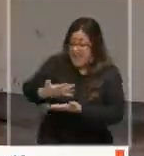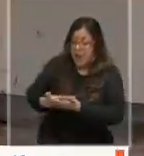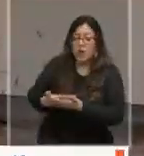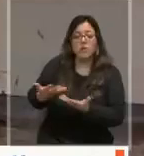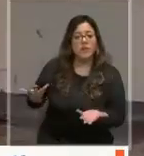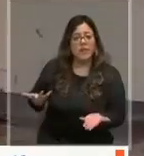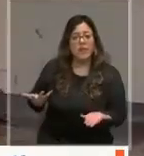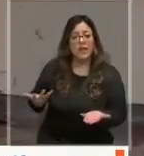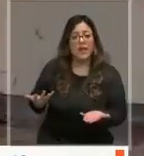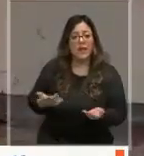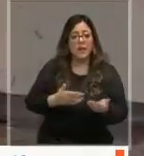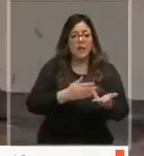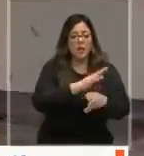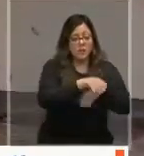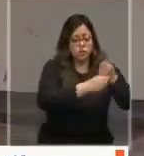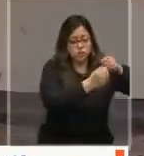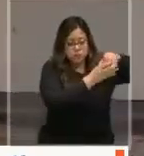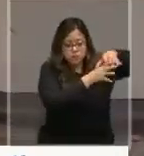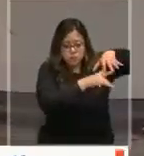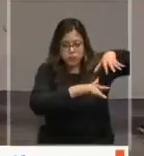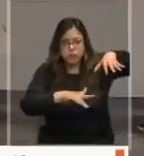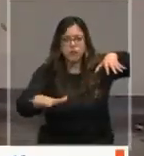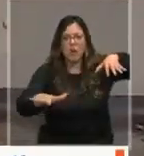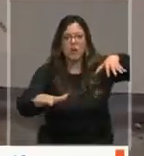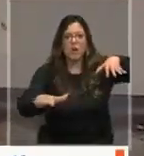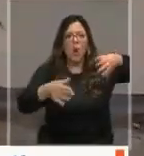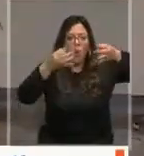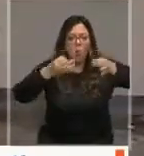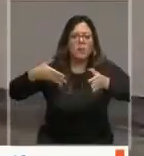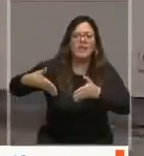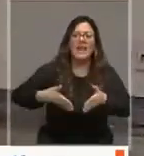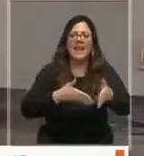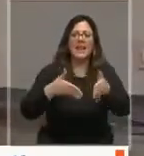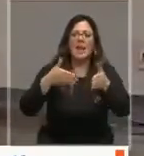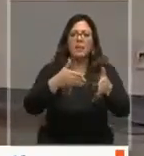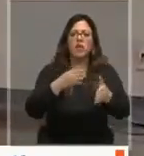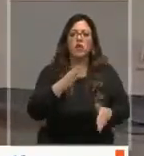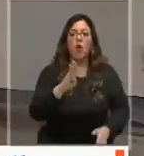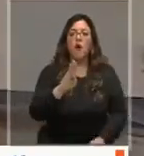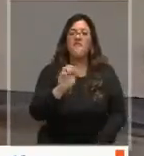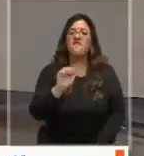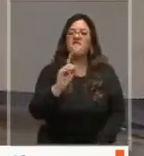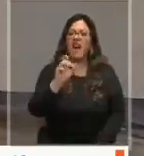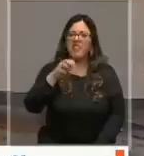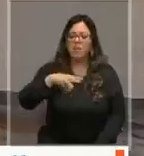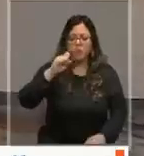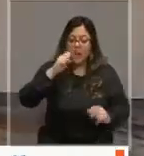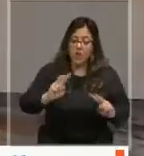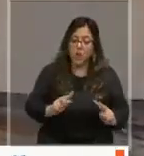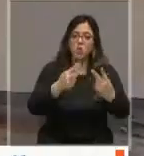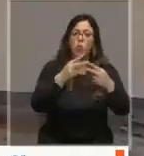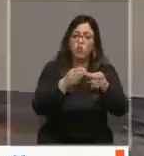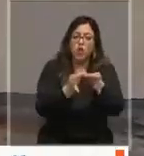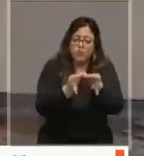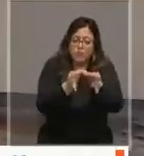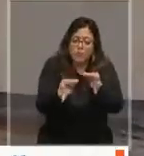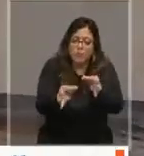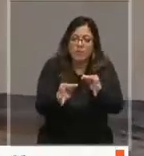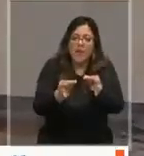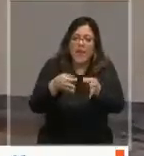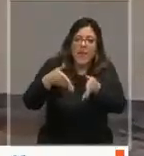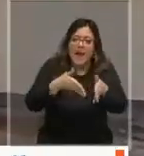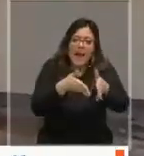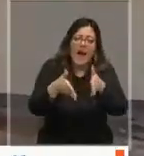es desprendimiento del sector donde está el camino, el Badén que nosotros hemos armado en varias oportunidades para